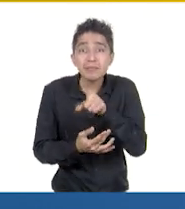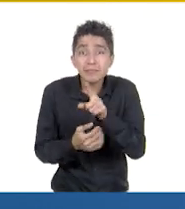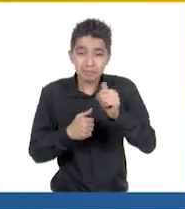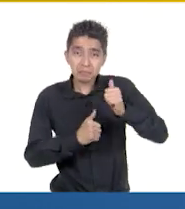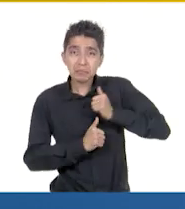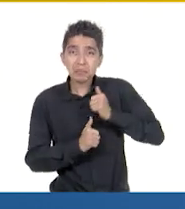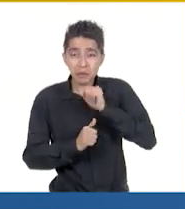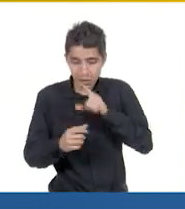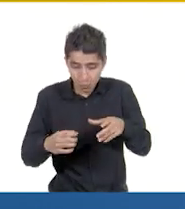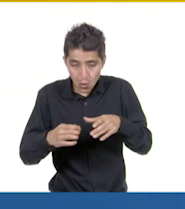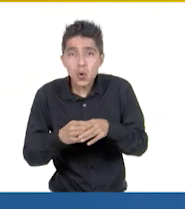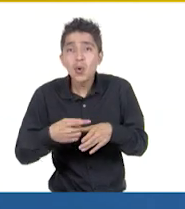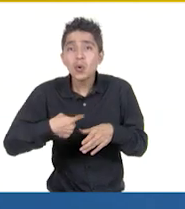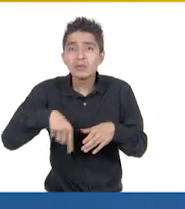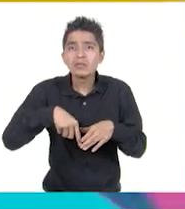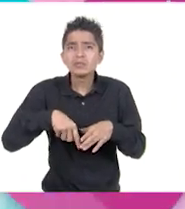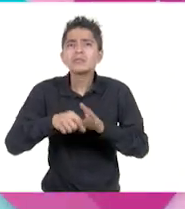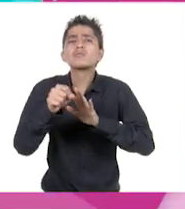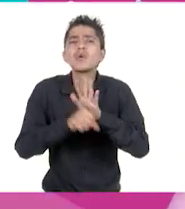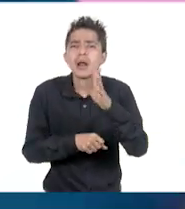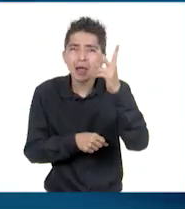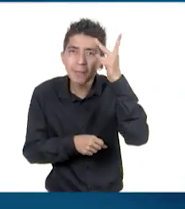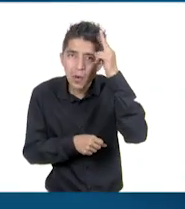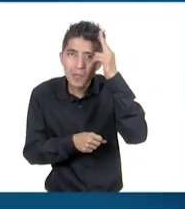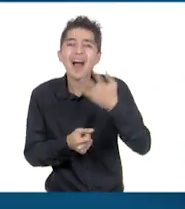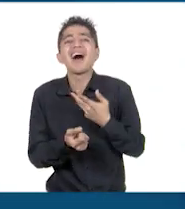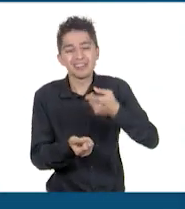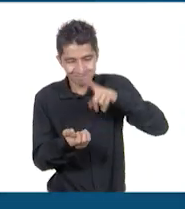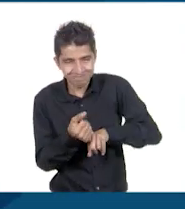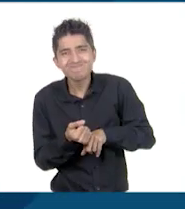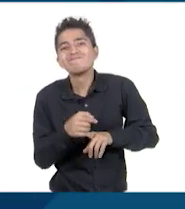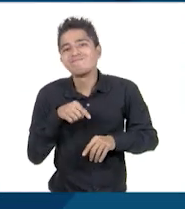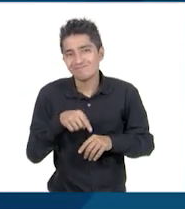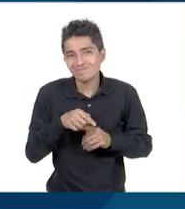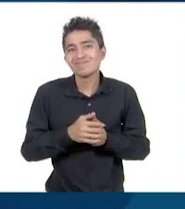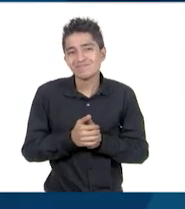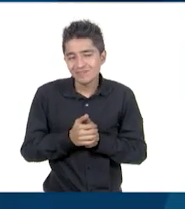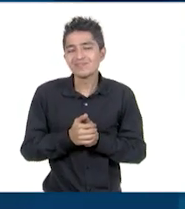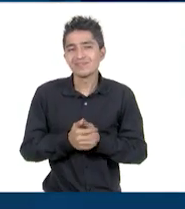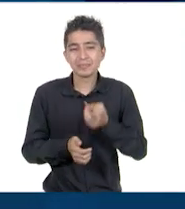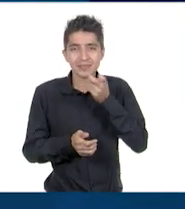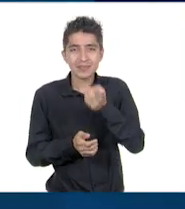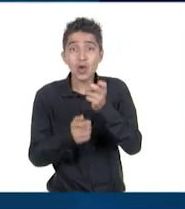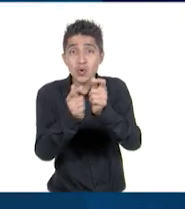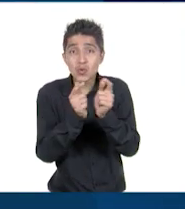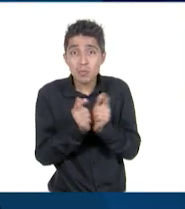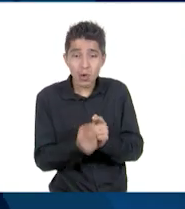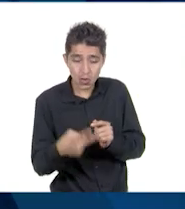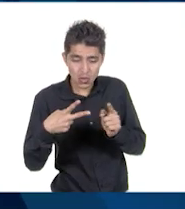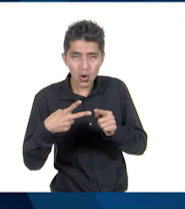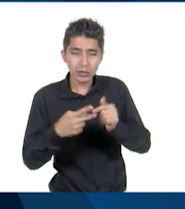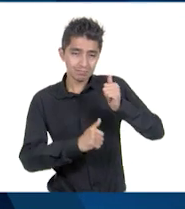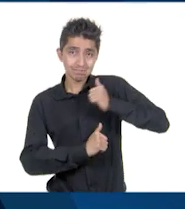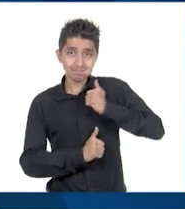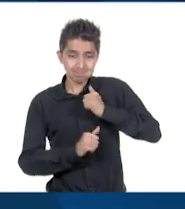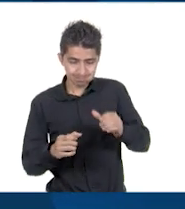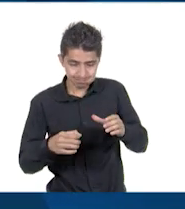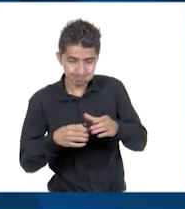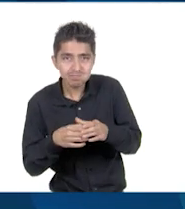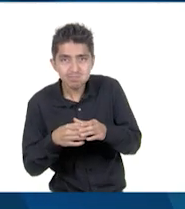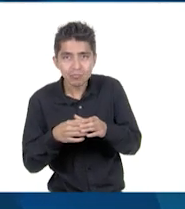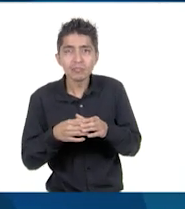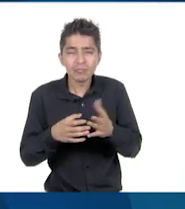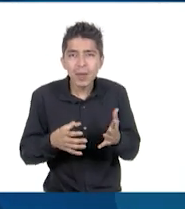republicano, entre los cuales destaca Porfirio Díaz. Fueron los de este segundo grupo, los militares, los que pertenecían a